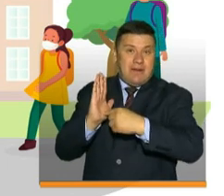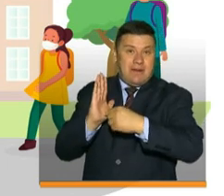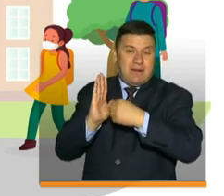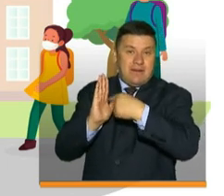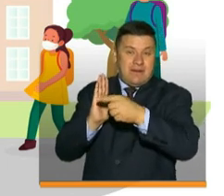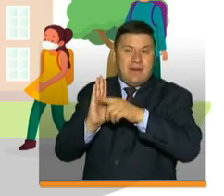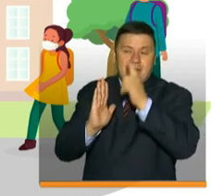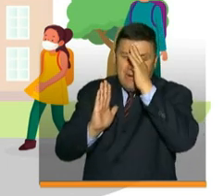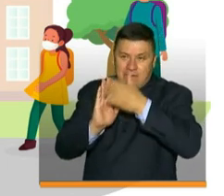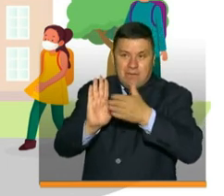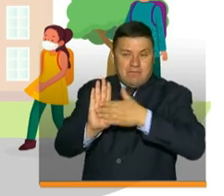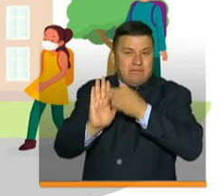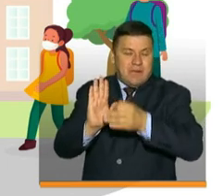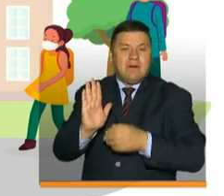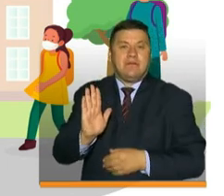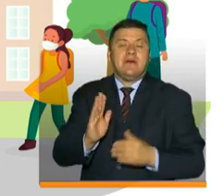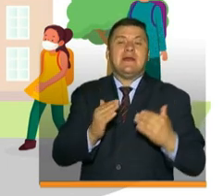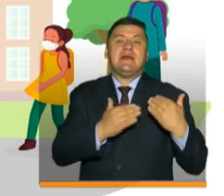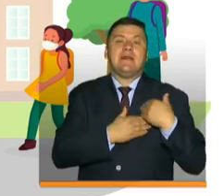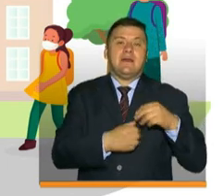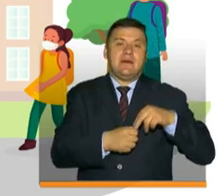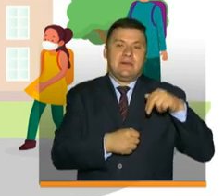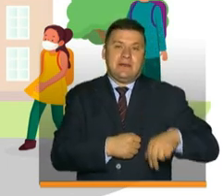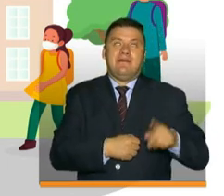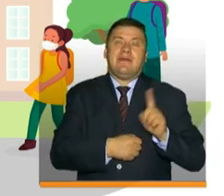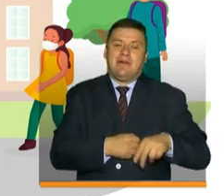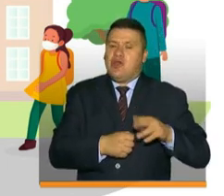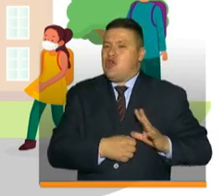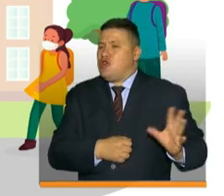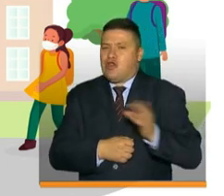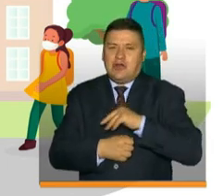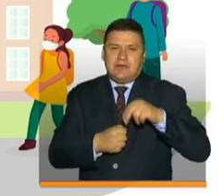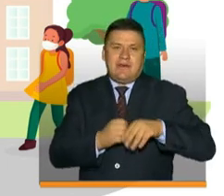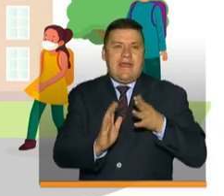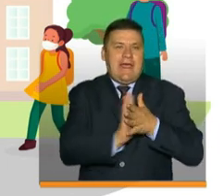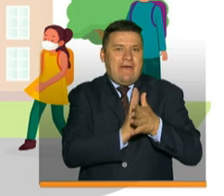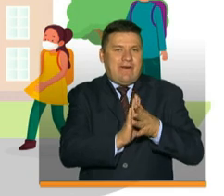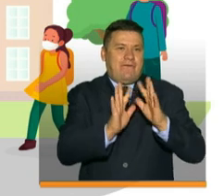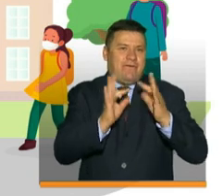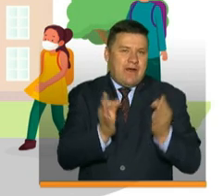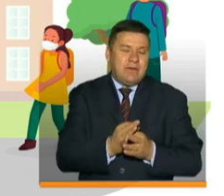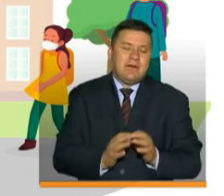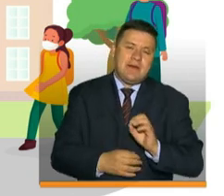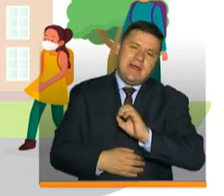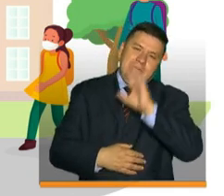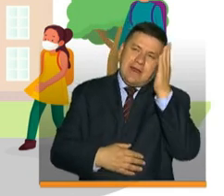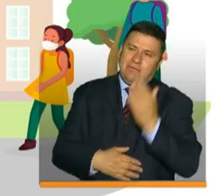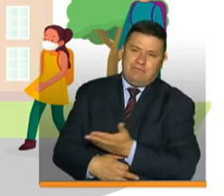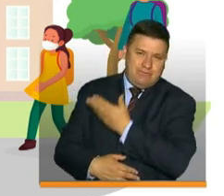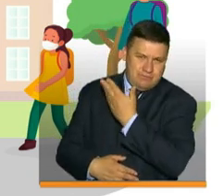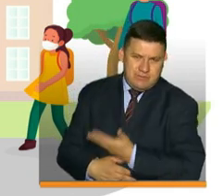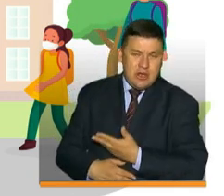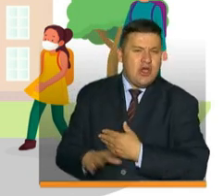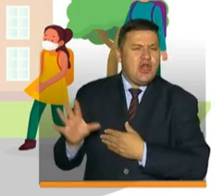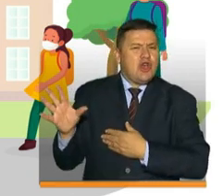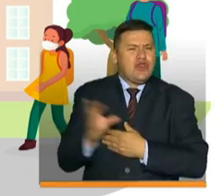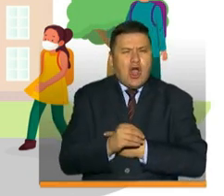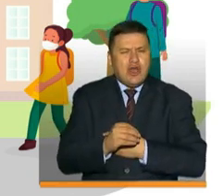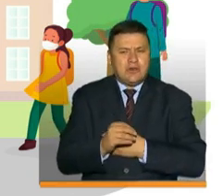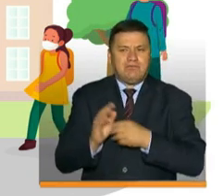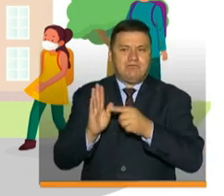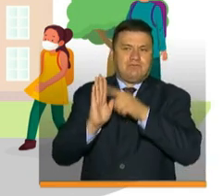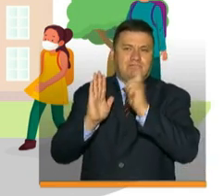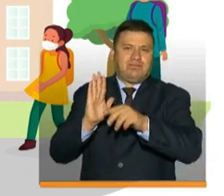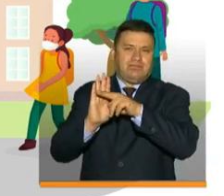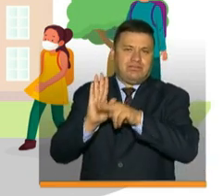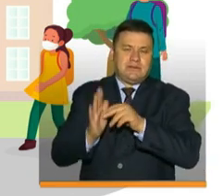tener la información. Responsabilidad de los ciudadanos, de todos, información de las familias y claramente que en todas las instancias se apliquen